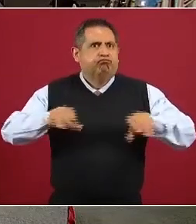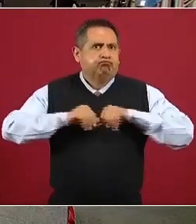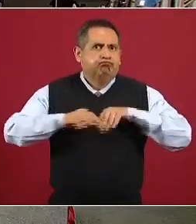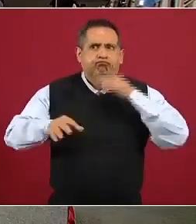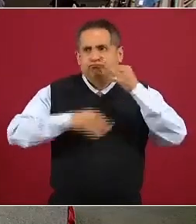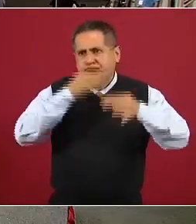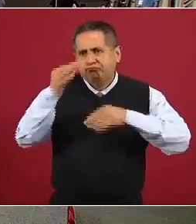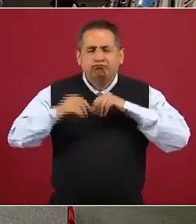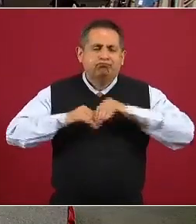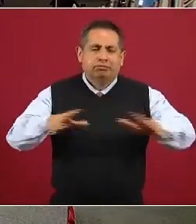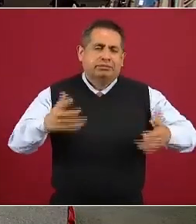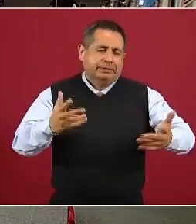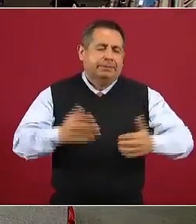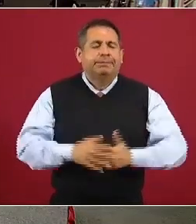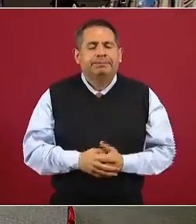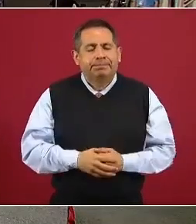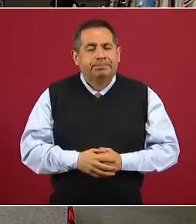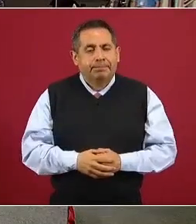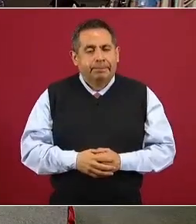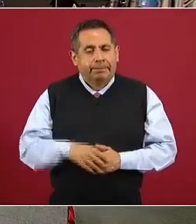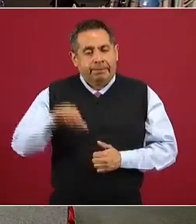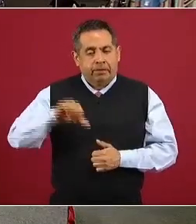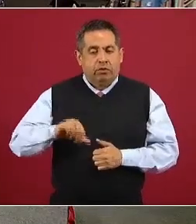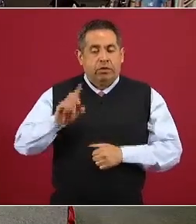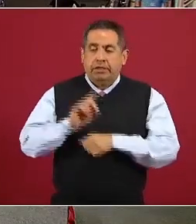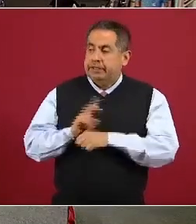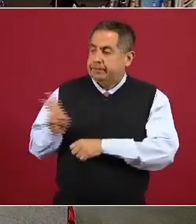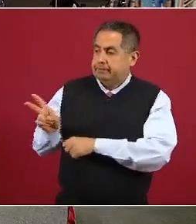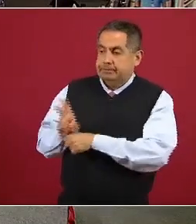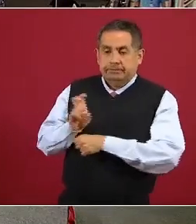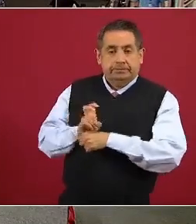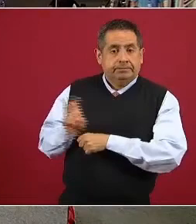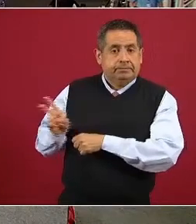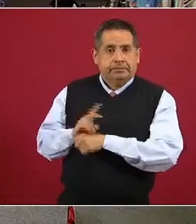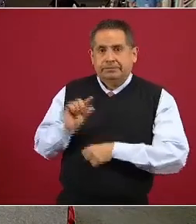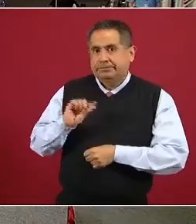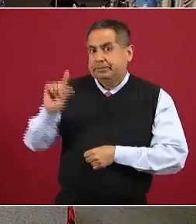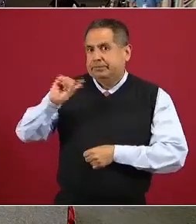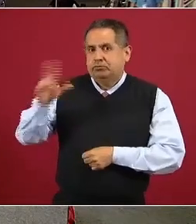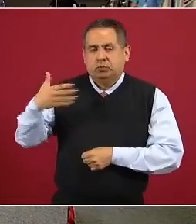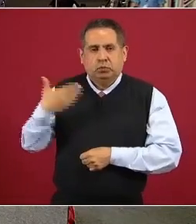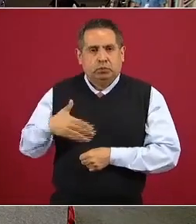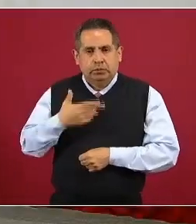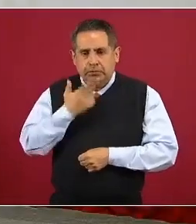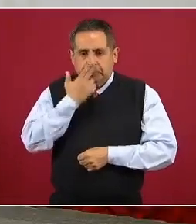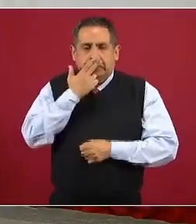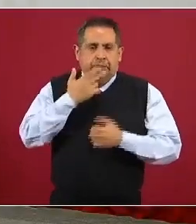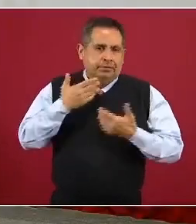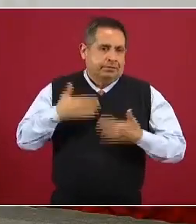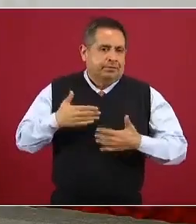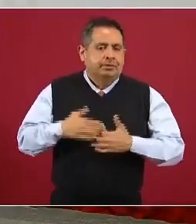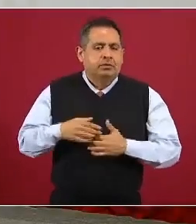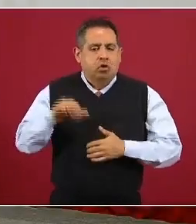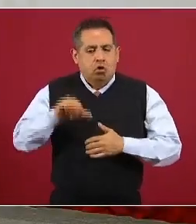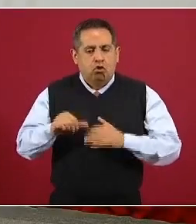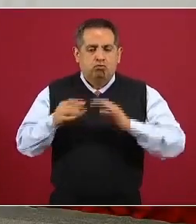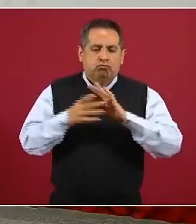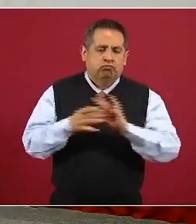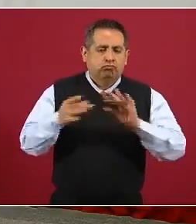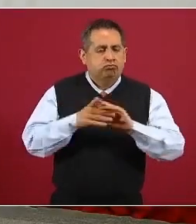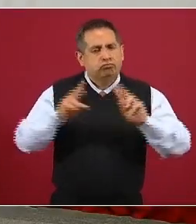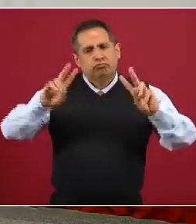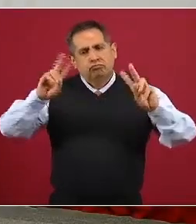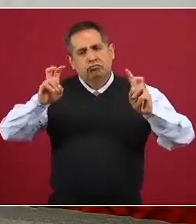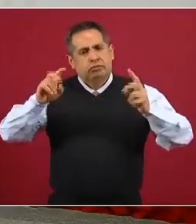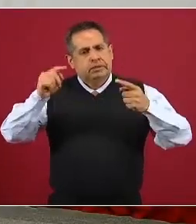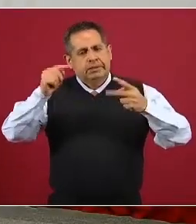conferencias. El día de hoy tenemos dos invitadas muy especiales, porque el día de hoy vamos a tener como componente